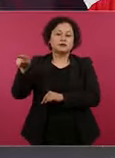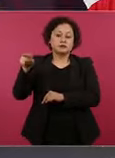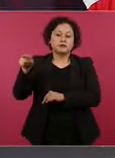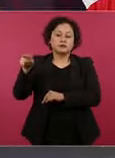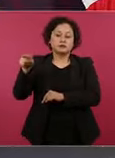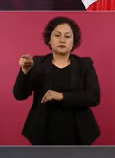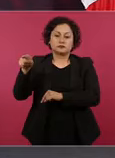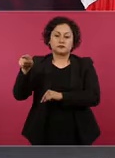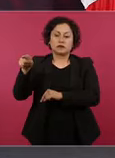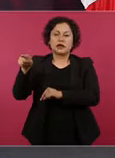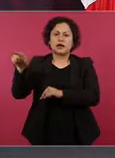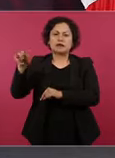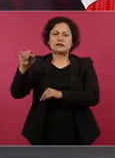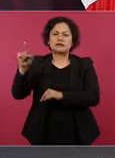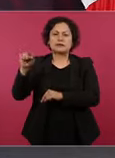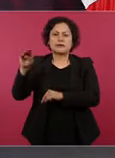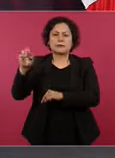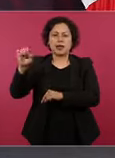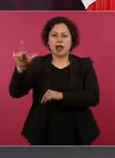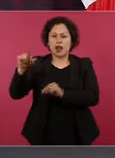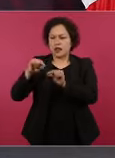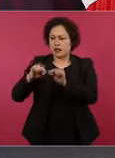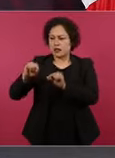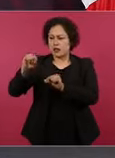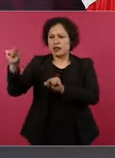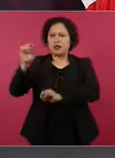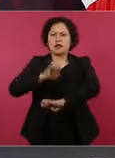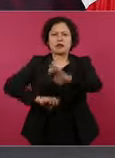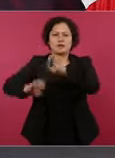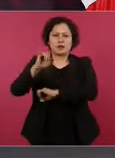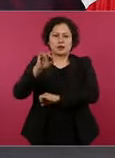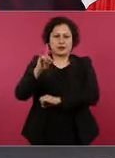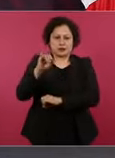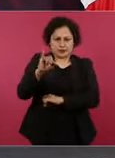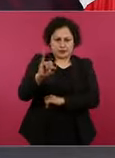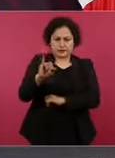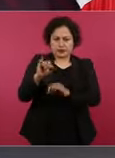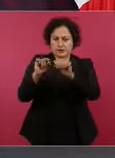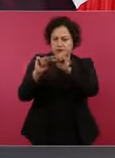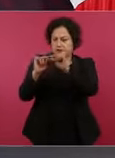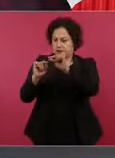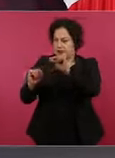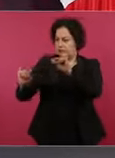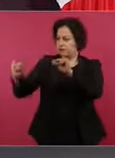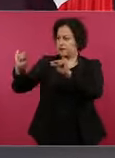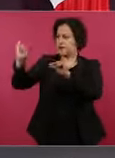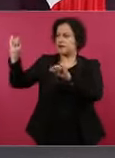hasta Izamal, Indi, y esto lo hizo Ica.